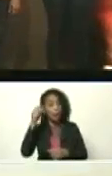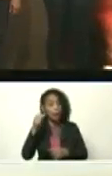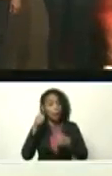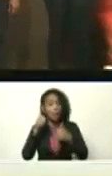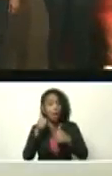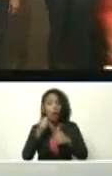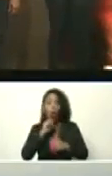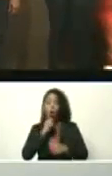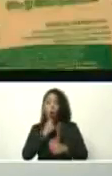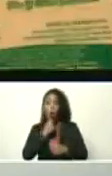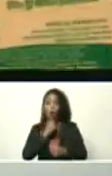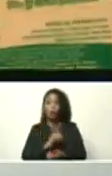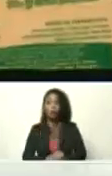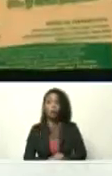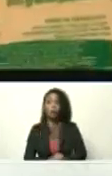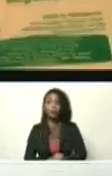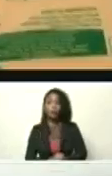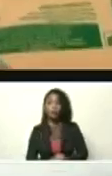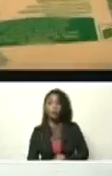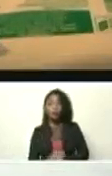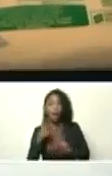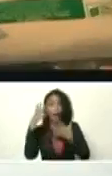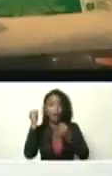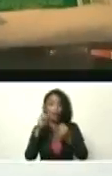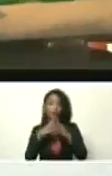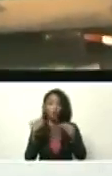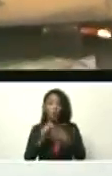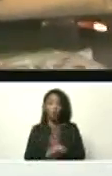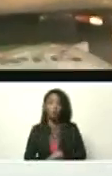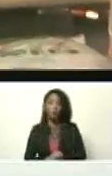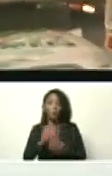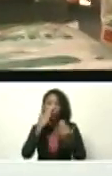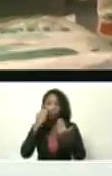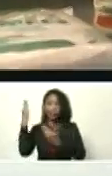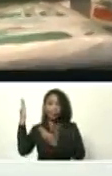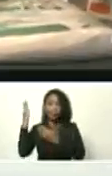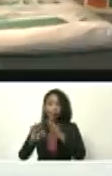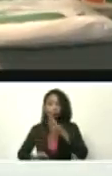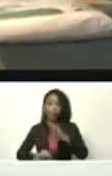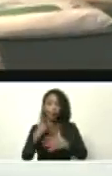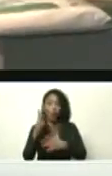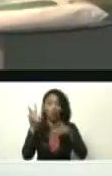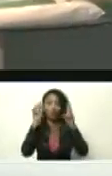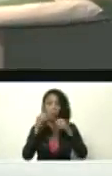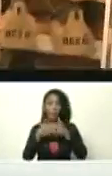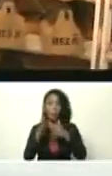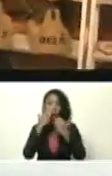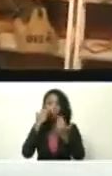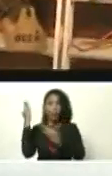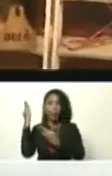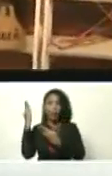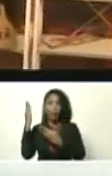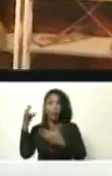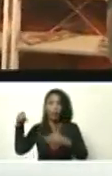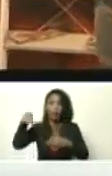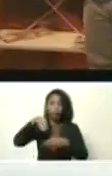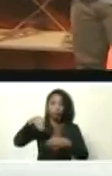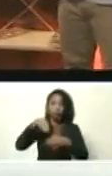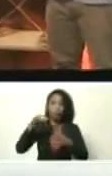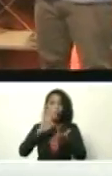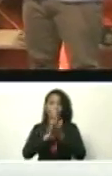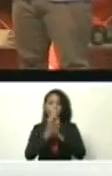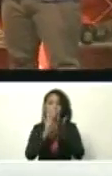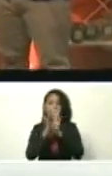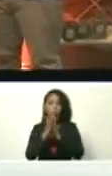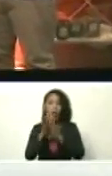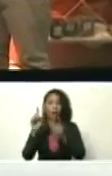los códigos, entienden muy bien todo. Ahí están fundando, mira, sabroso, esa harina de maíz y después una